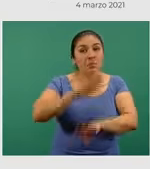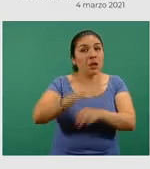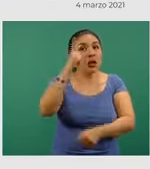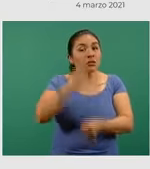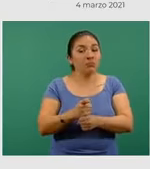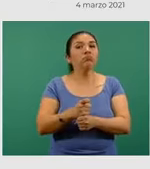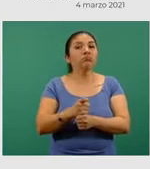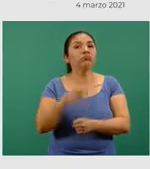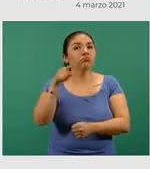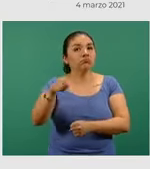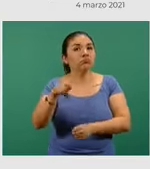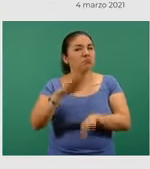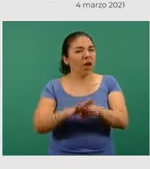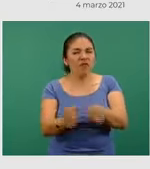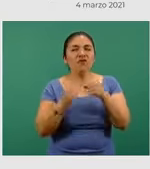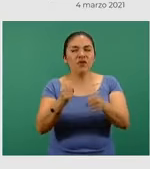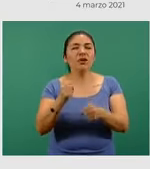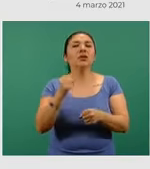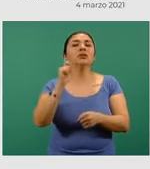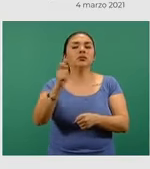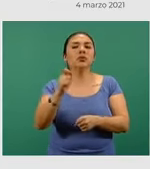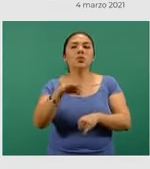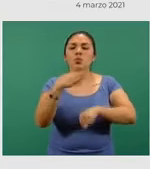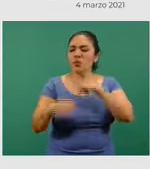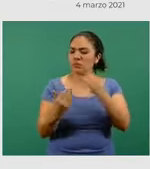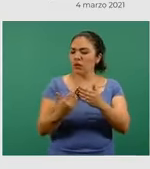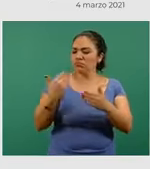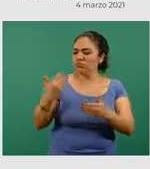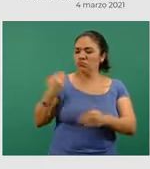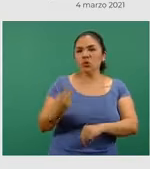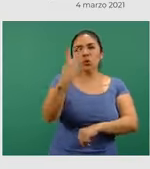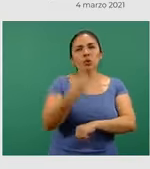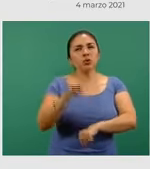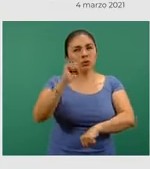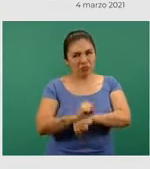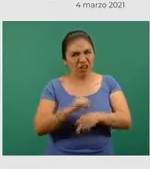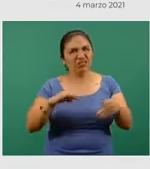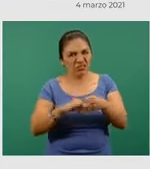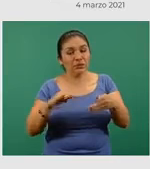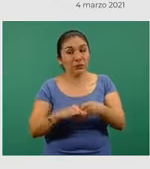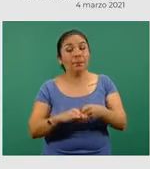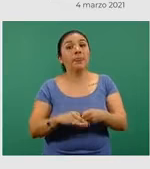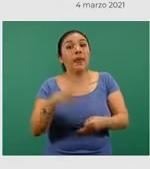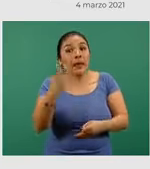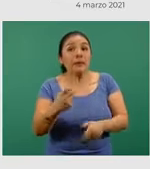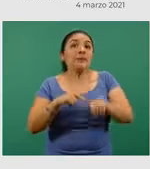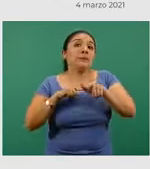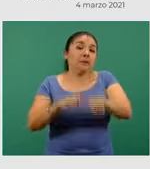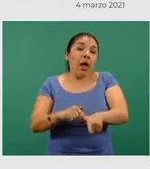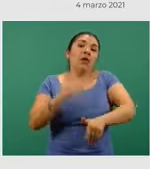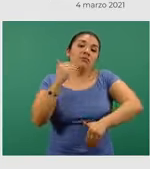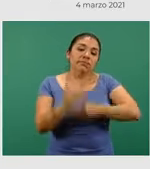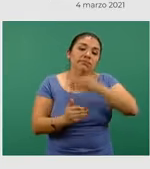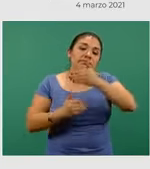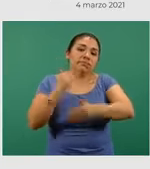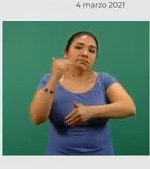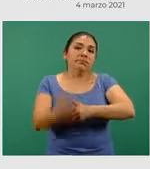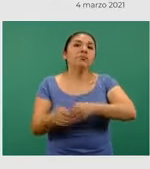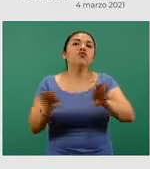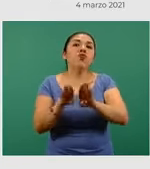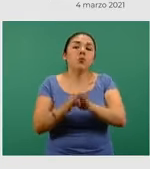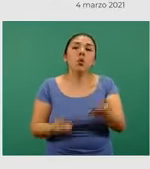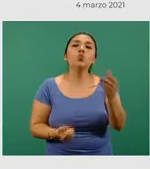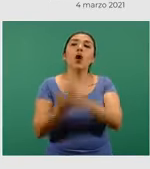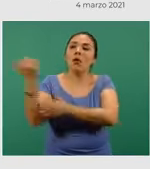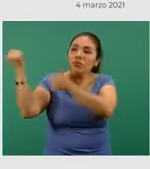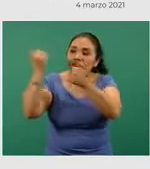manera más intensiva, en las últimas 2 semanas prácticamente, y va a continuar en función de las